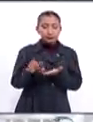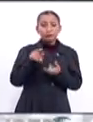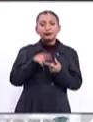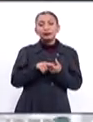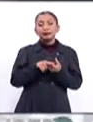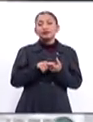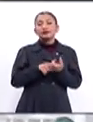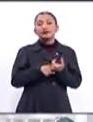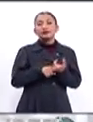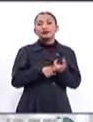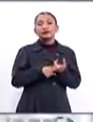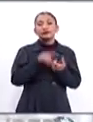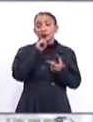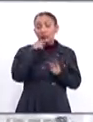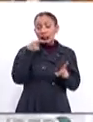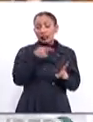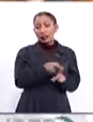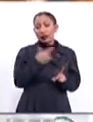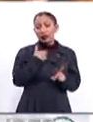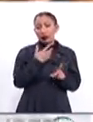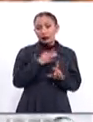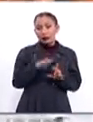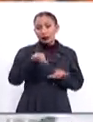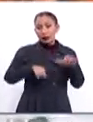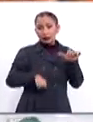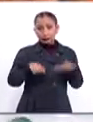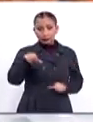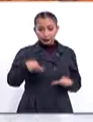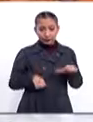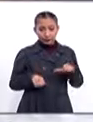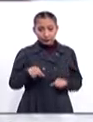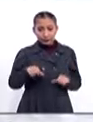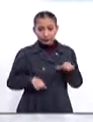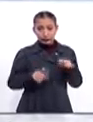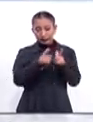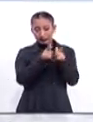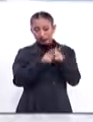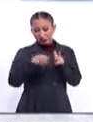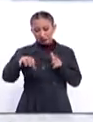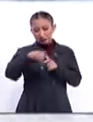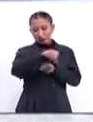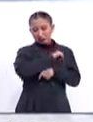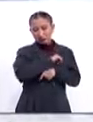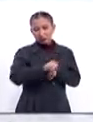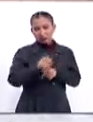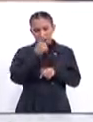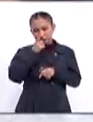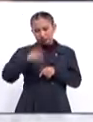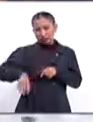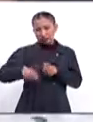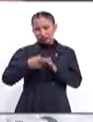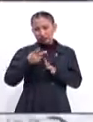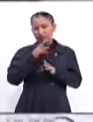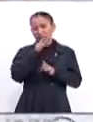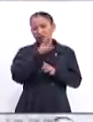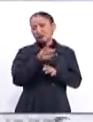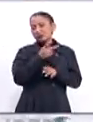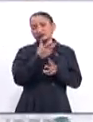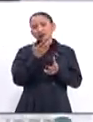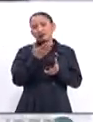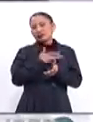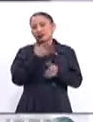lado, específicamente en las actividades criminales, insisto, como lo dije en mi primera respuesta, pues tiene que